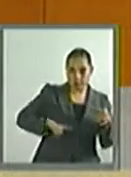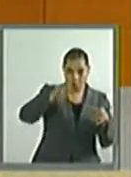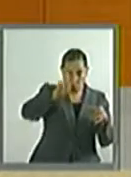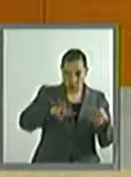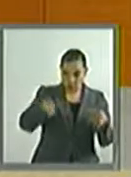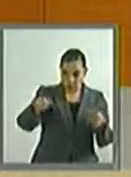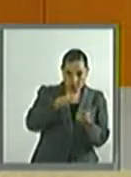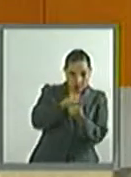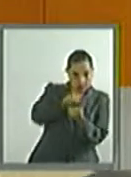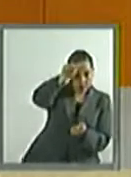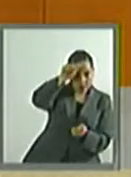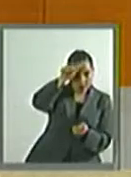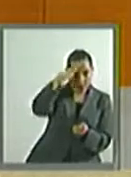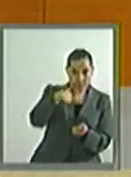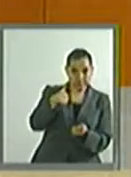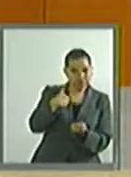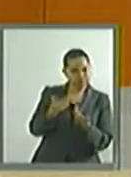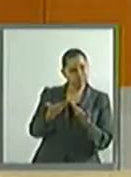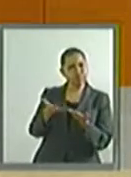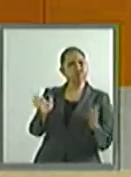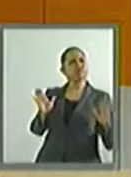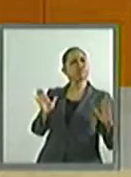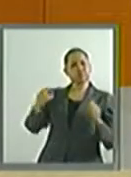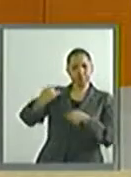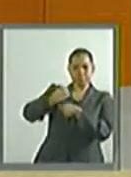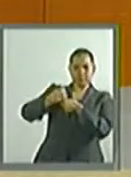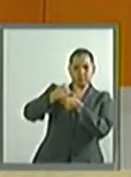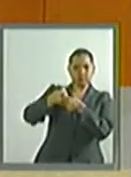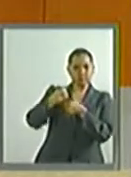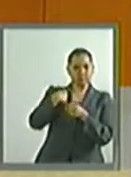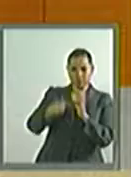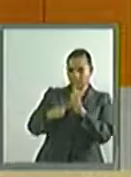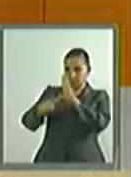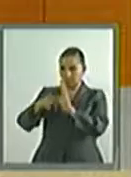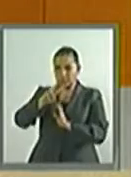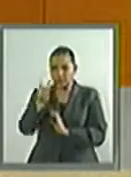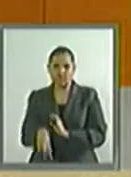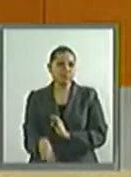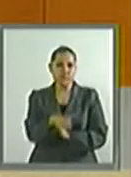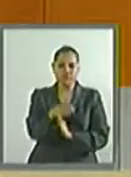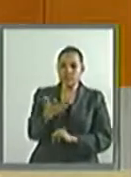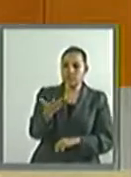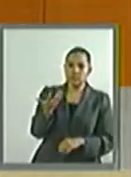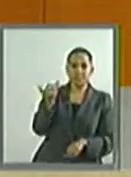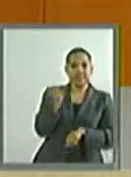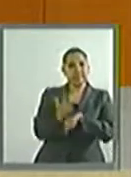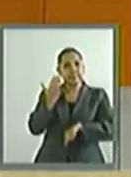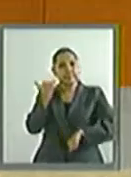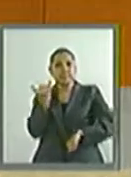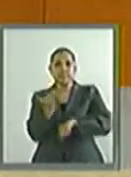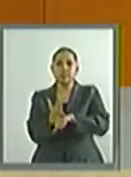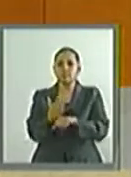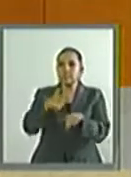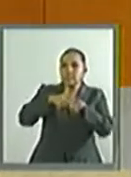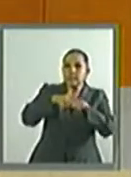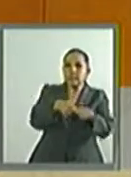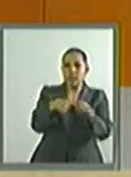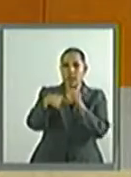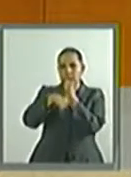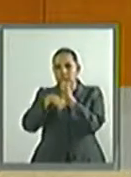a los responsables y que niega la transparencia. Lo peor del caso es que